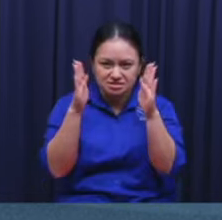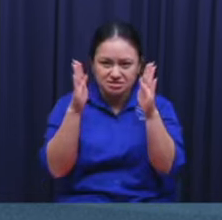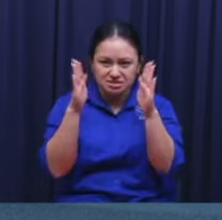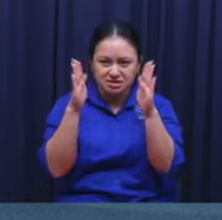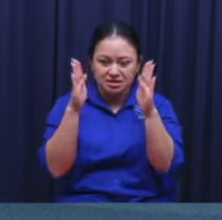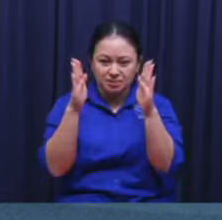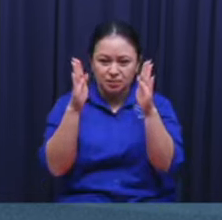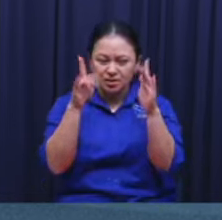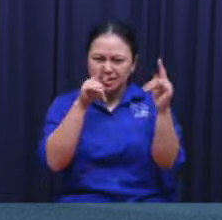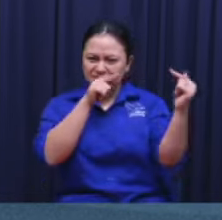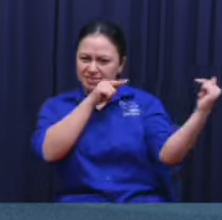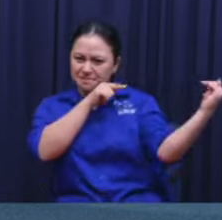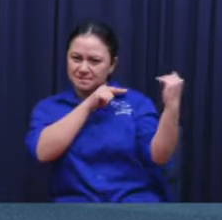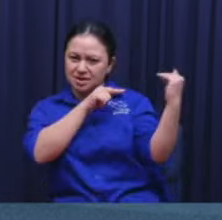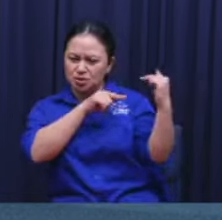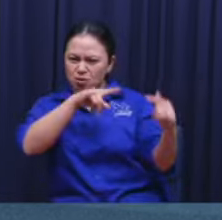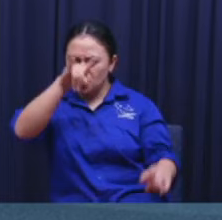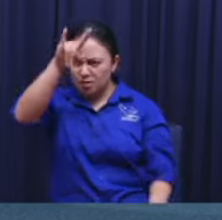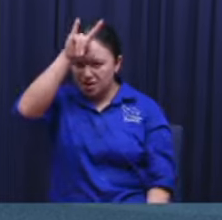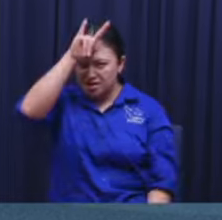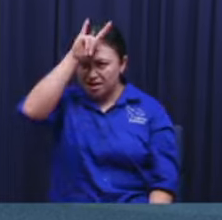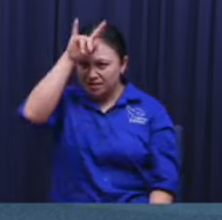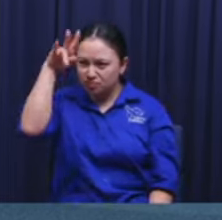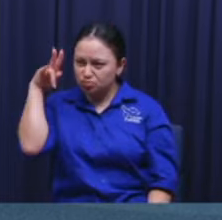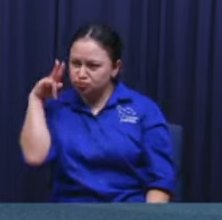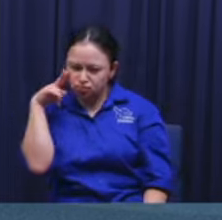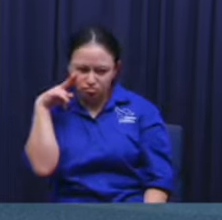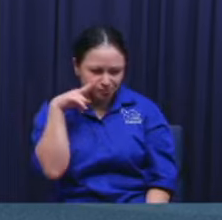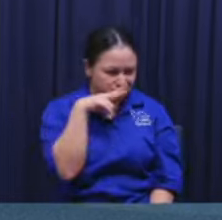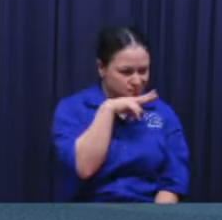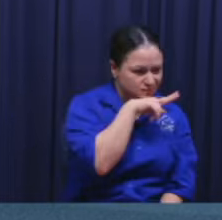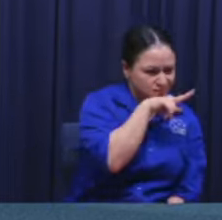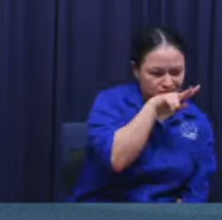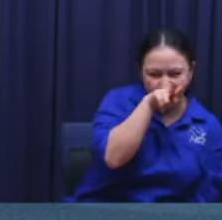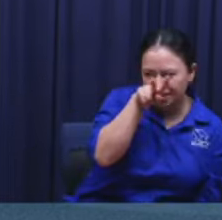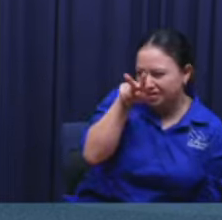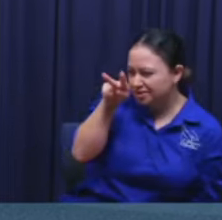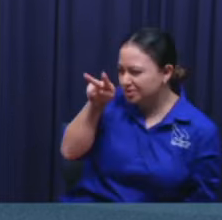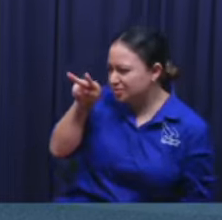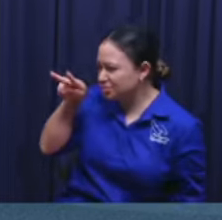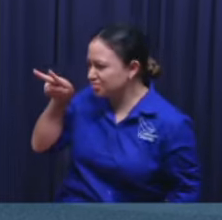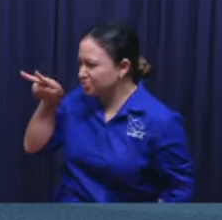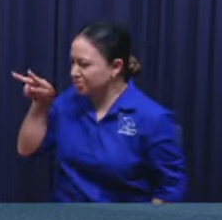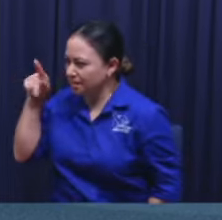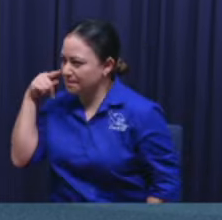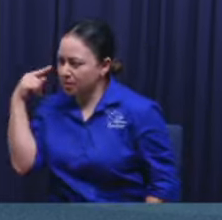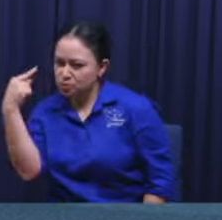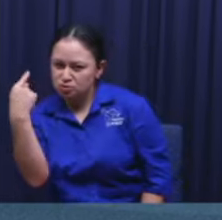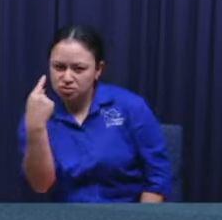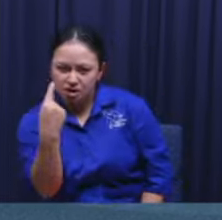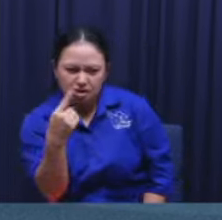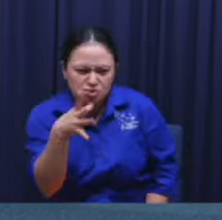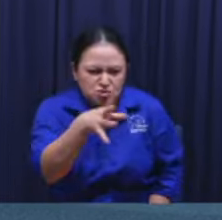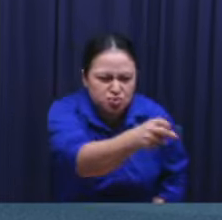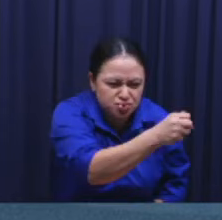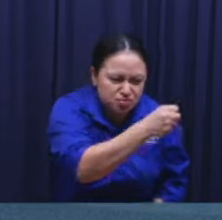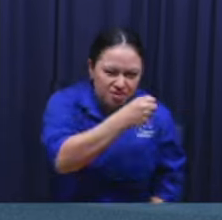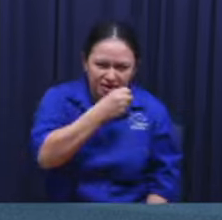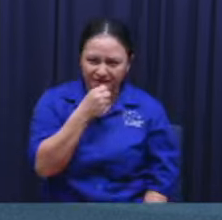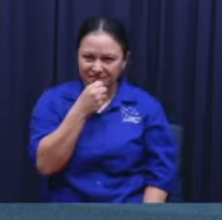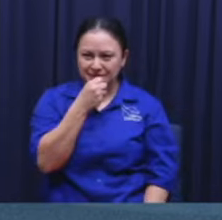Porque vuestro adversario, el diablo, anda al acecho como león rugiente, buscando a quien devorar.